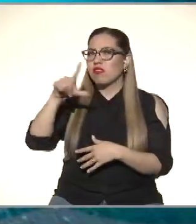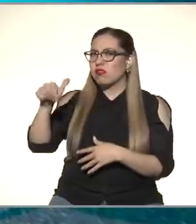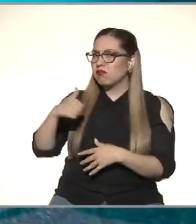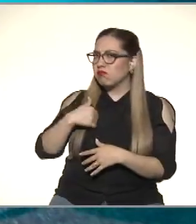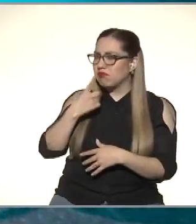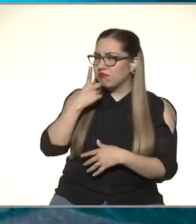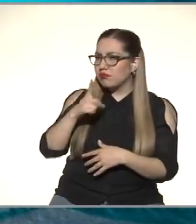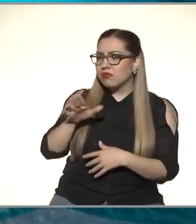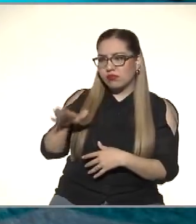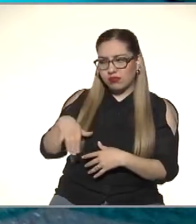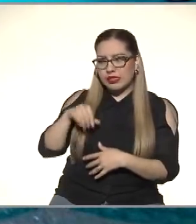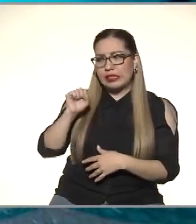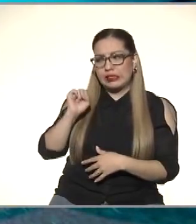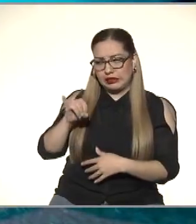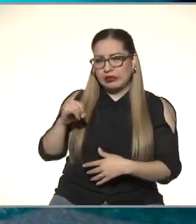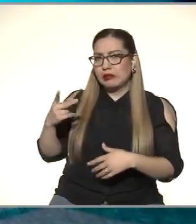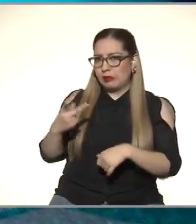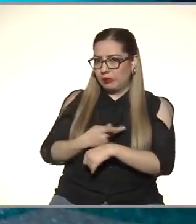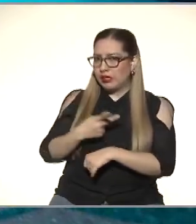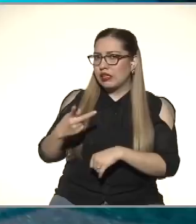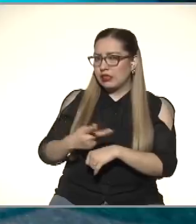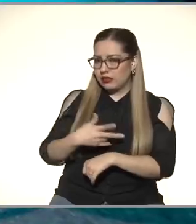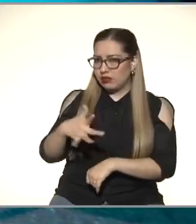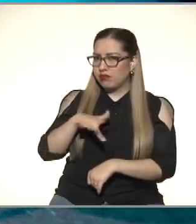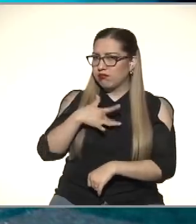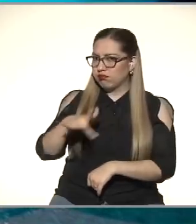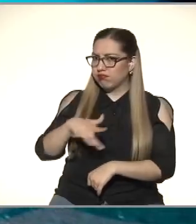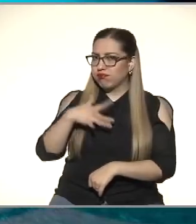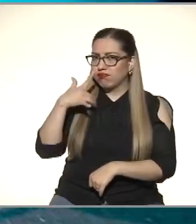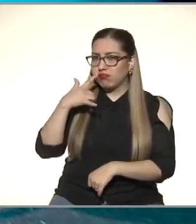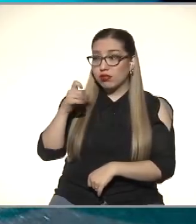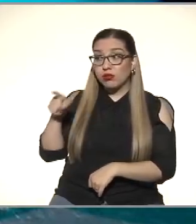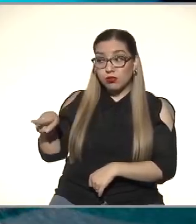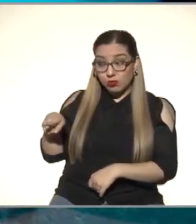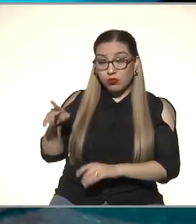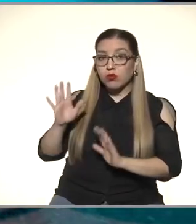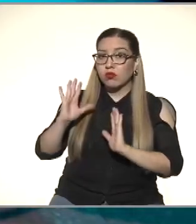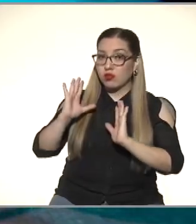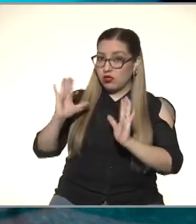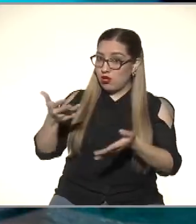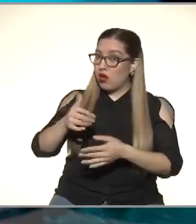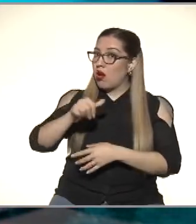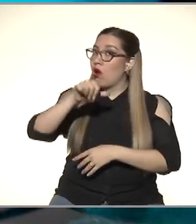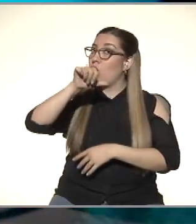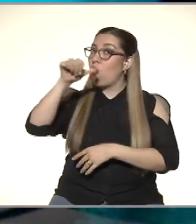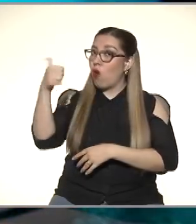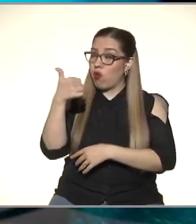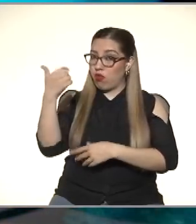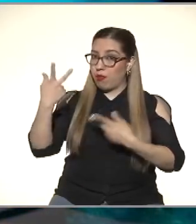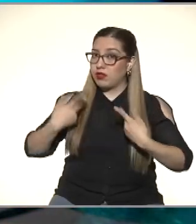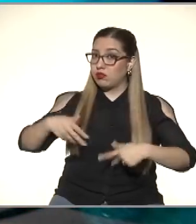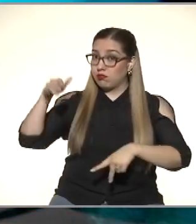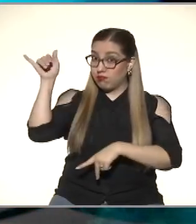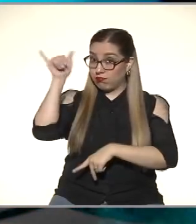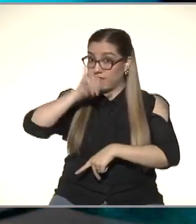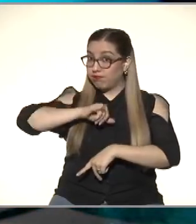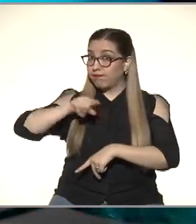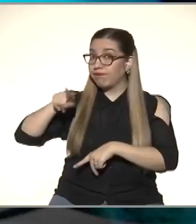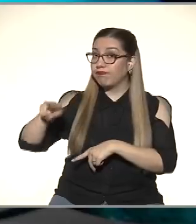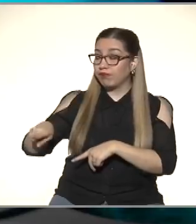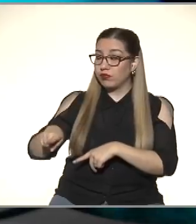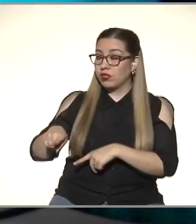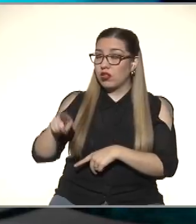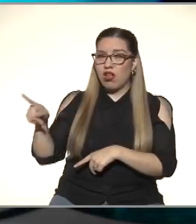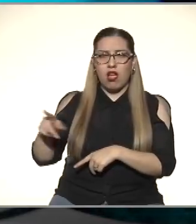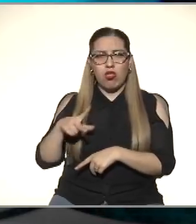¿sabes qué? Sí, si pasa algo, tú pues estás saliendo con alguien. Y él me lo negaba. En